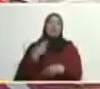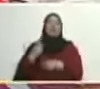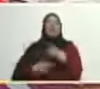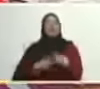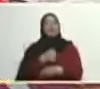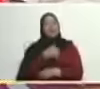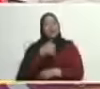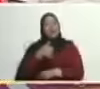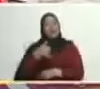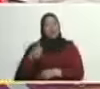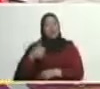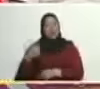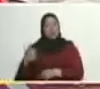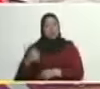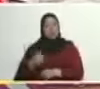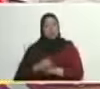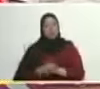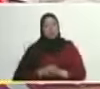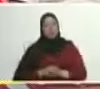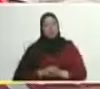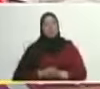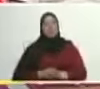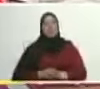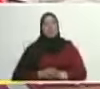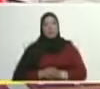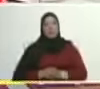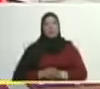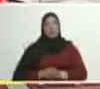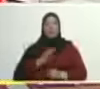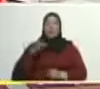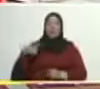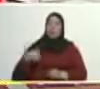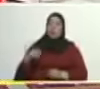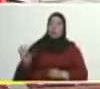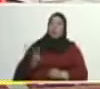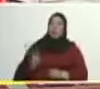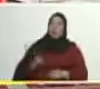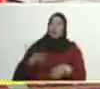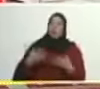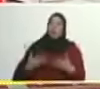uno de los líderes de nuestros países,